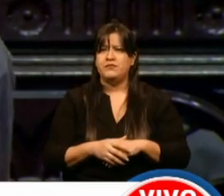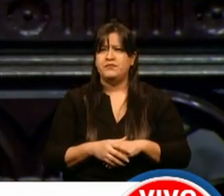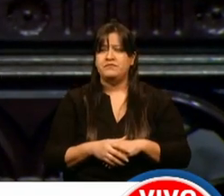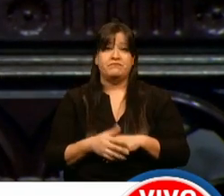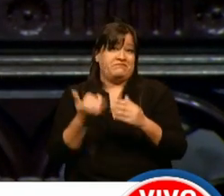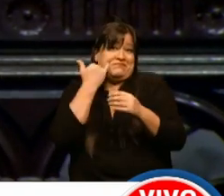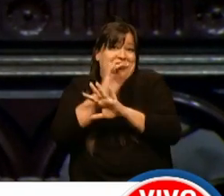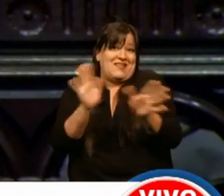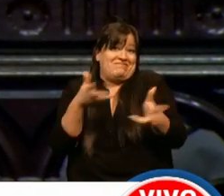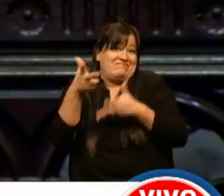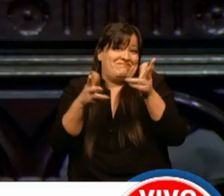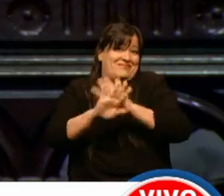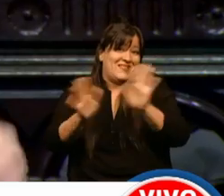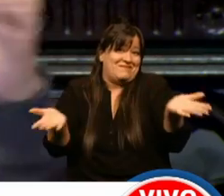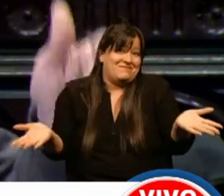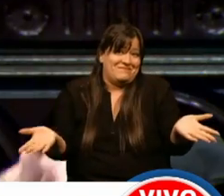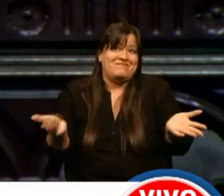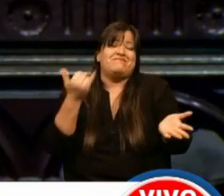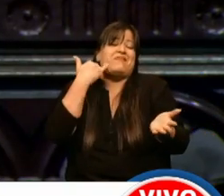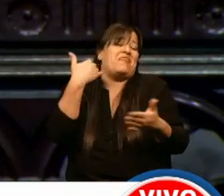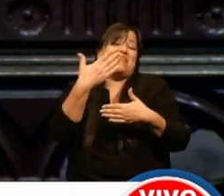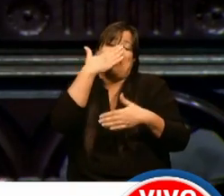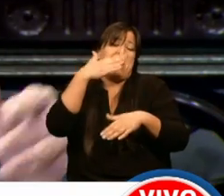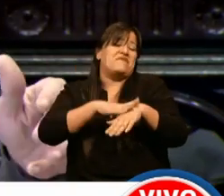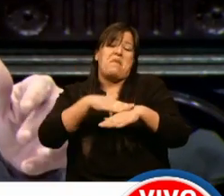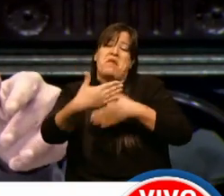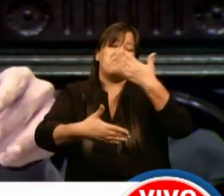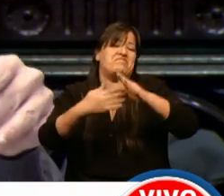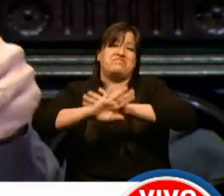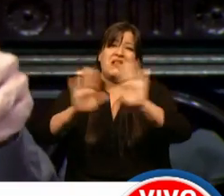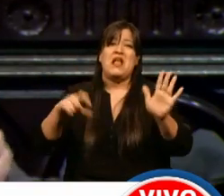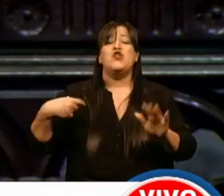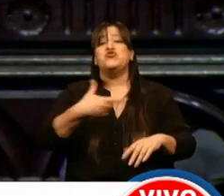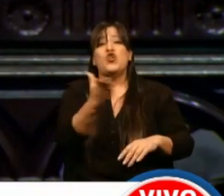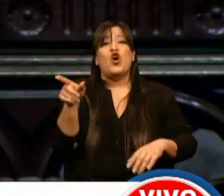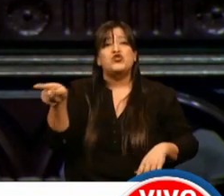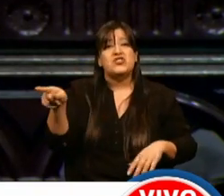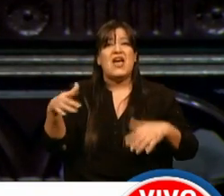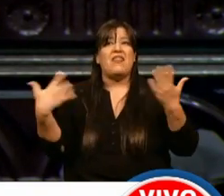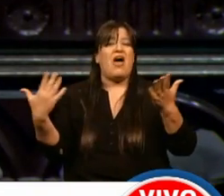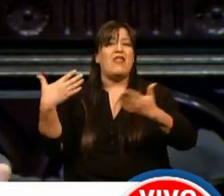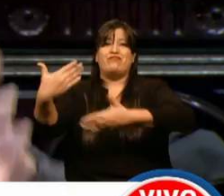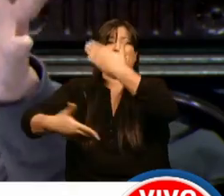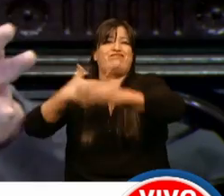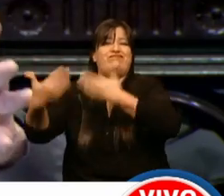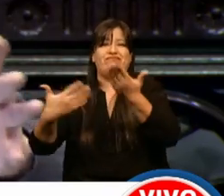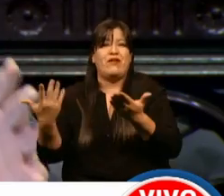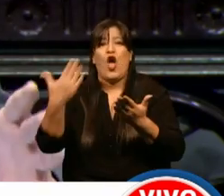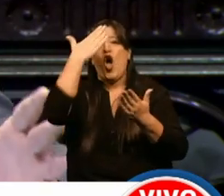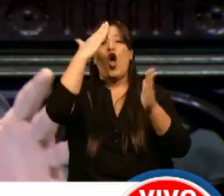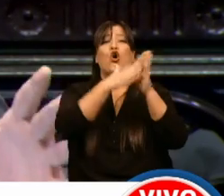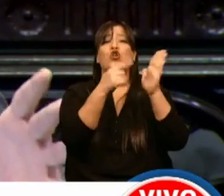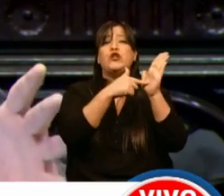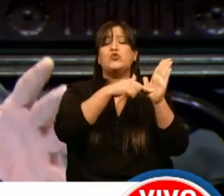ya está paso la sociedad la sociedad fue más rápida que la constitución pero con la